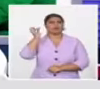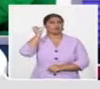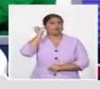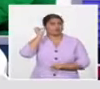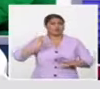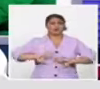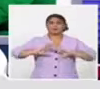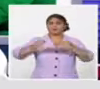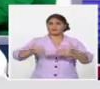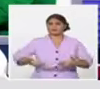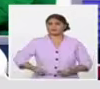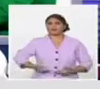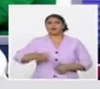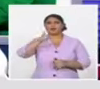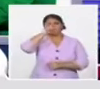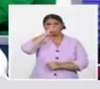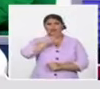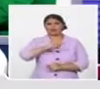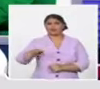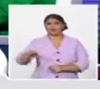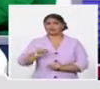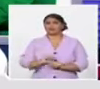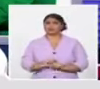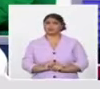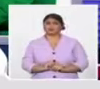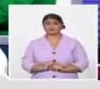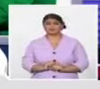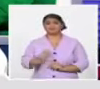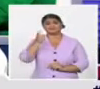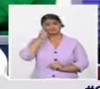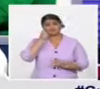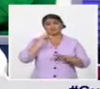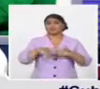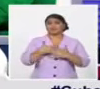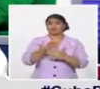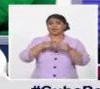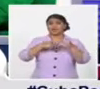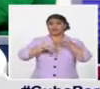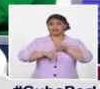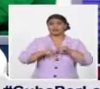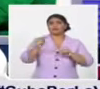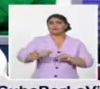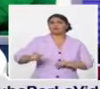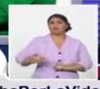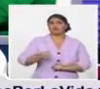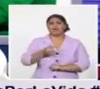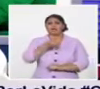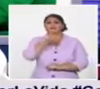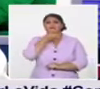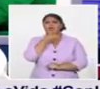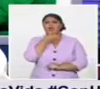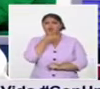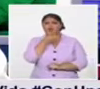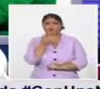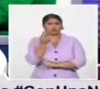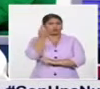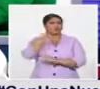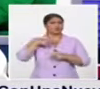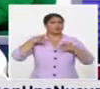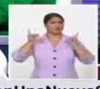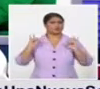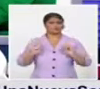semanas, se han visto personas como en el día de hoy, con edades no tan elevadas, pero